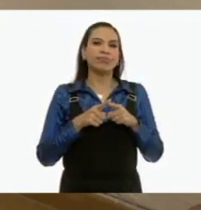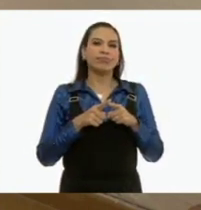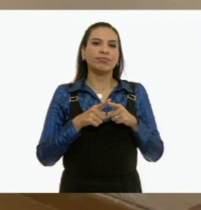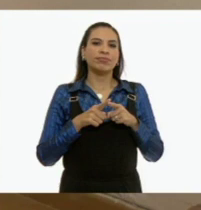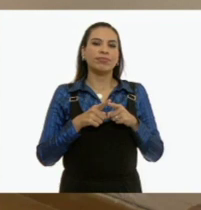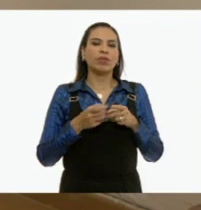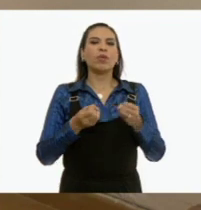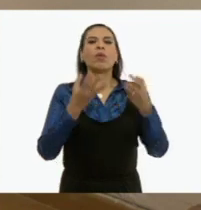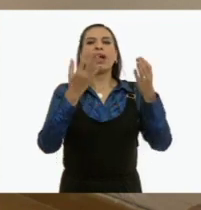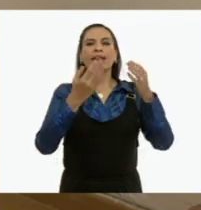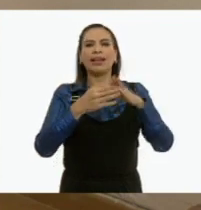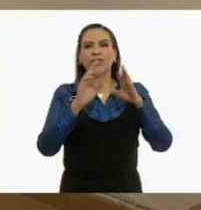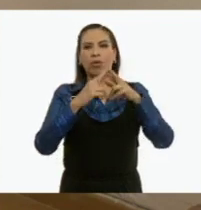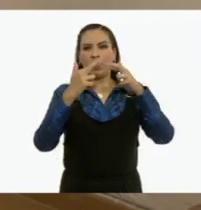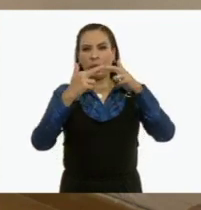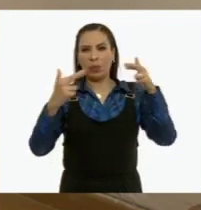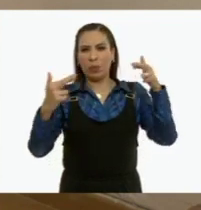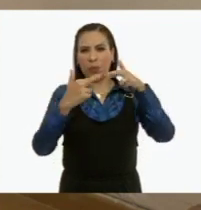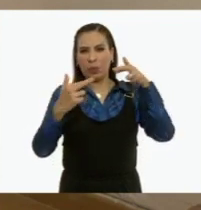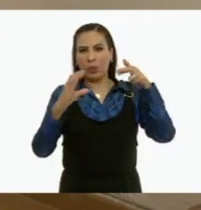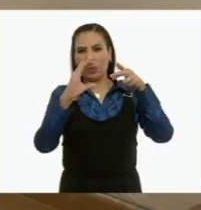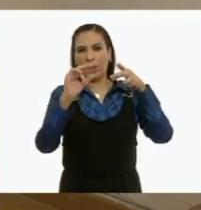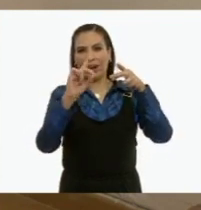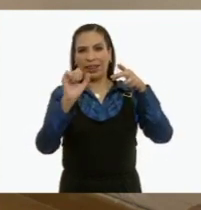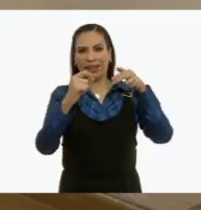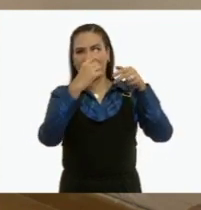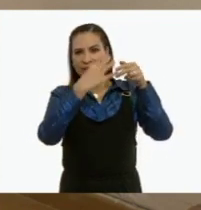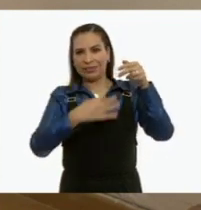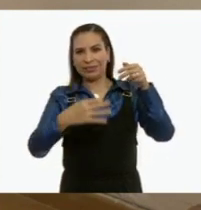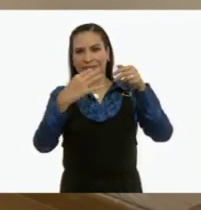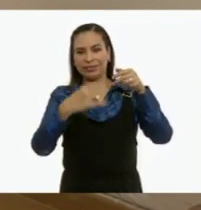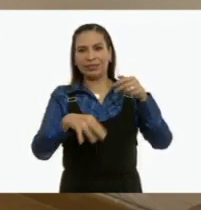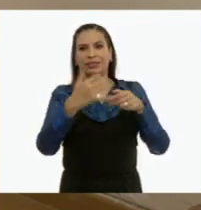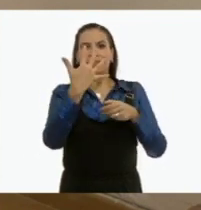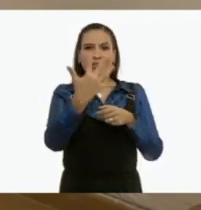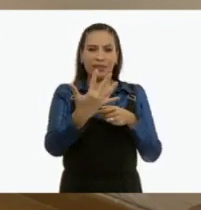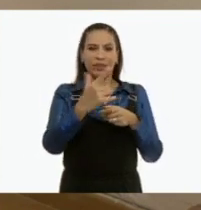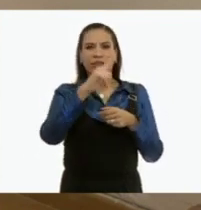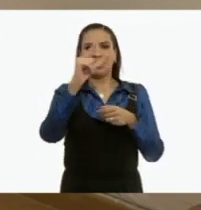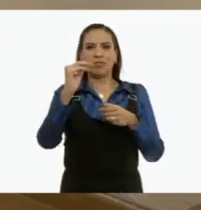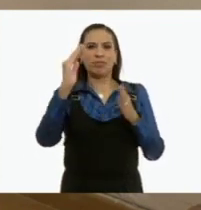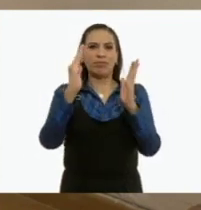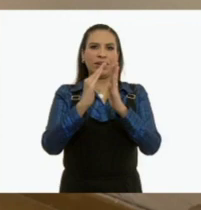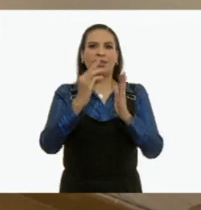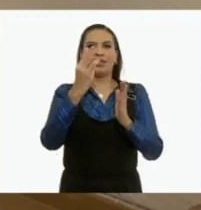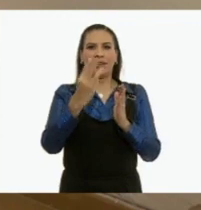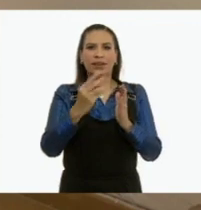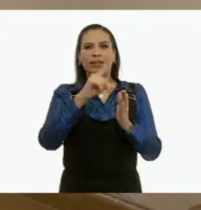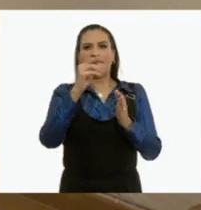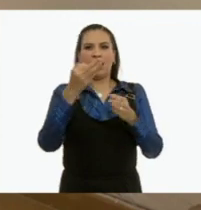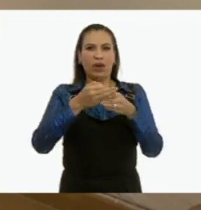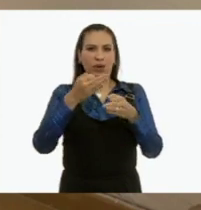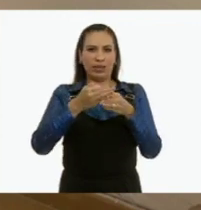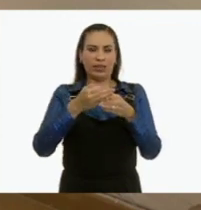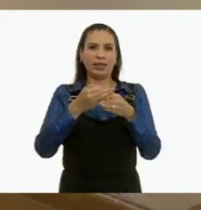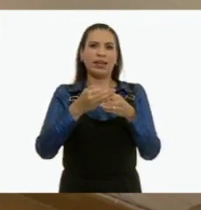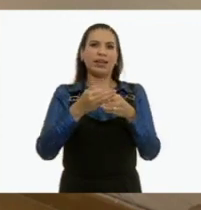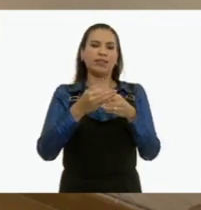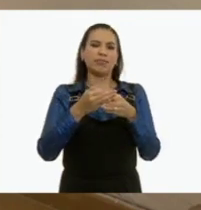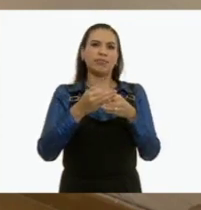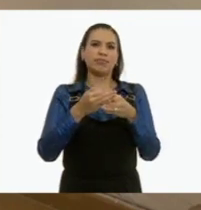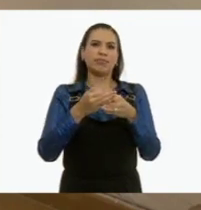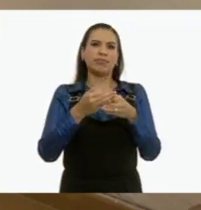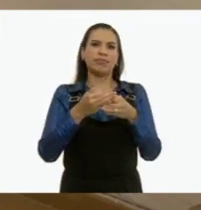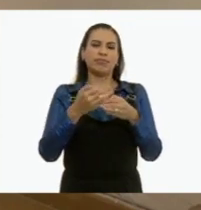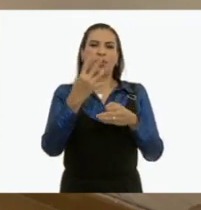números de cuerdas. Tuvo 5 cuerdas, después tuvo 3 cuerdas hasta llegar a la actual,